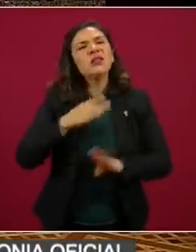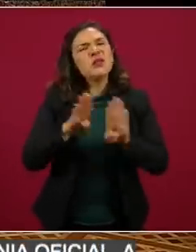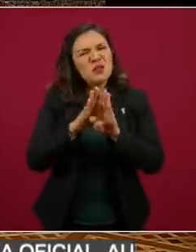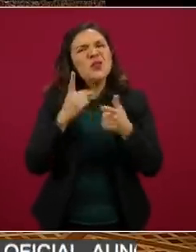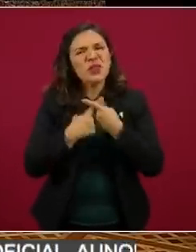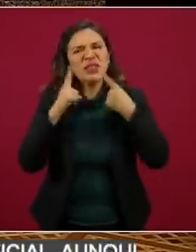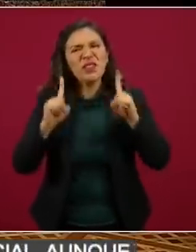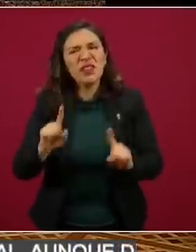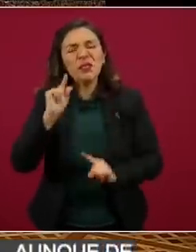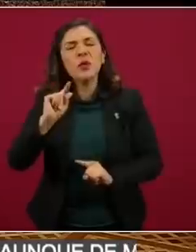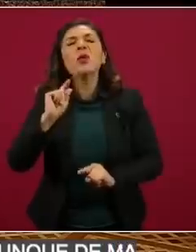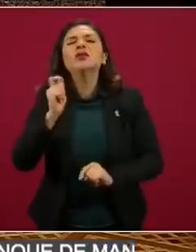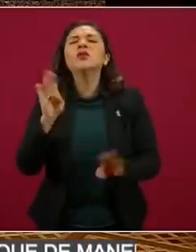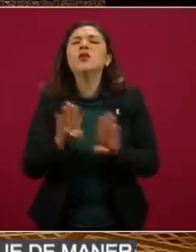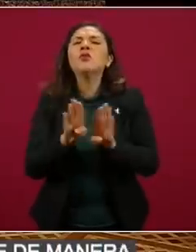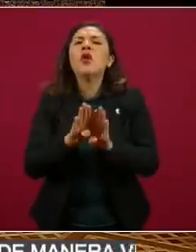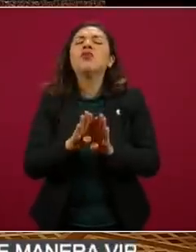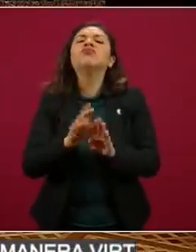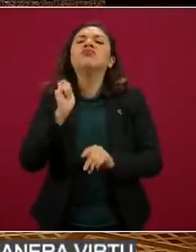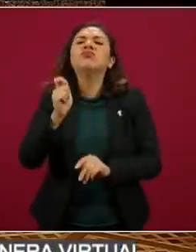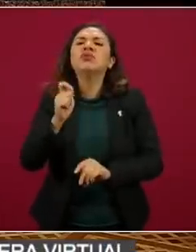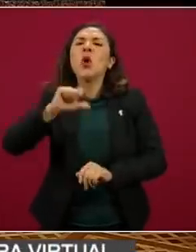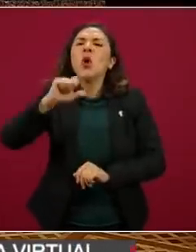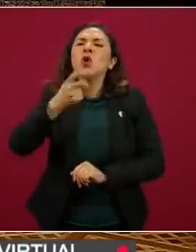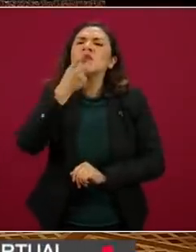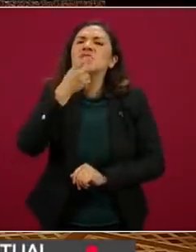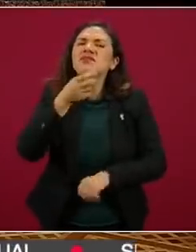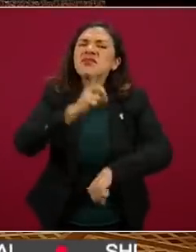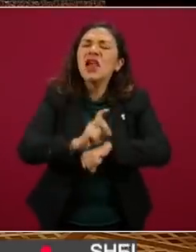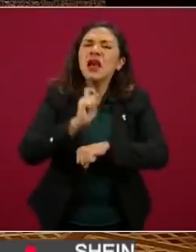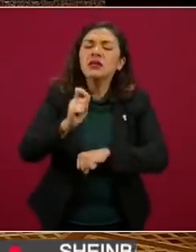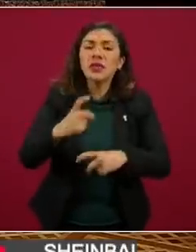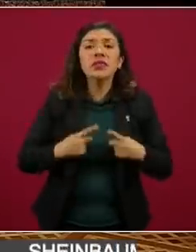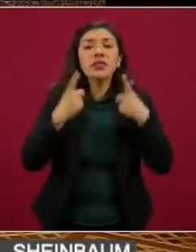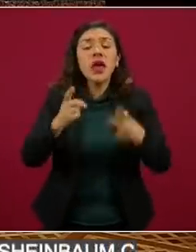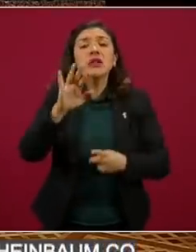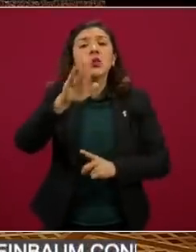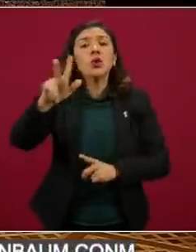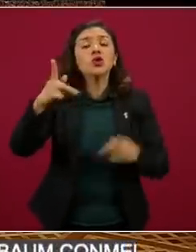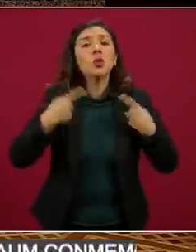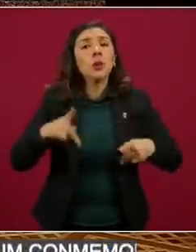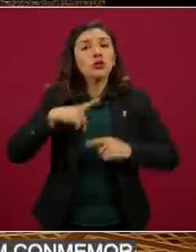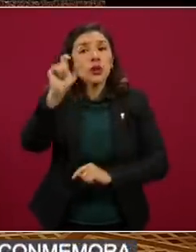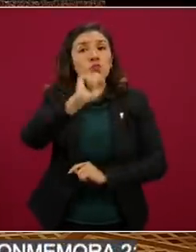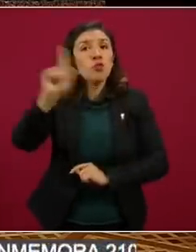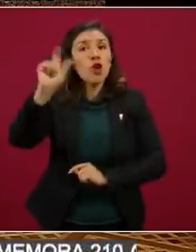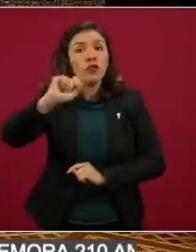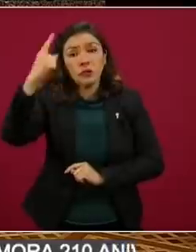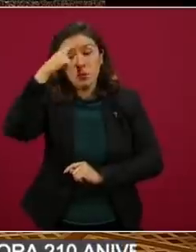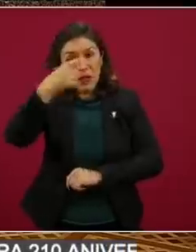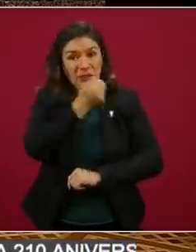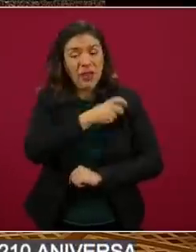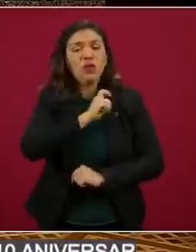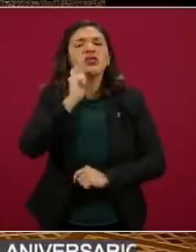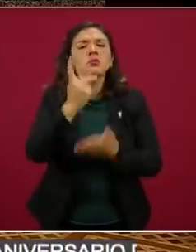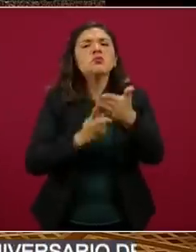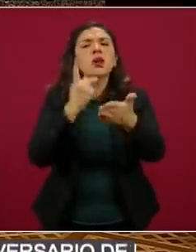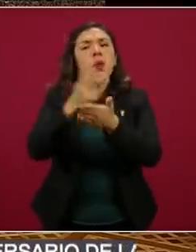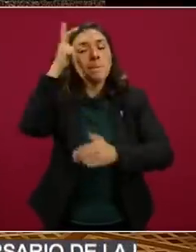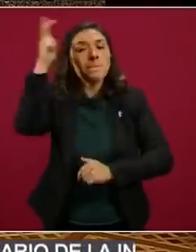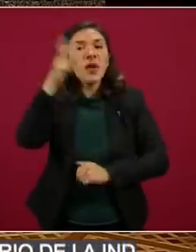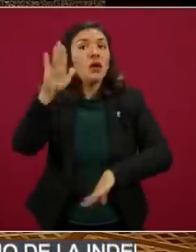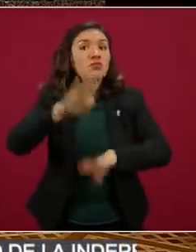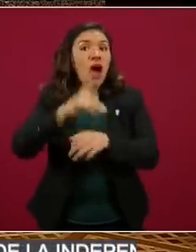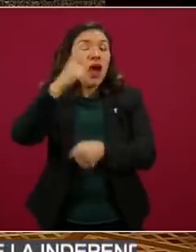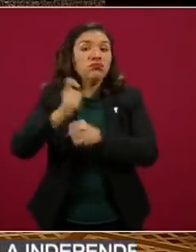no y como parte de esta conmemoración se hará entrega a 58 profesionales de la salud de la condecoración miguel hidalgo que es la